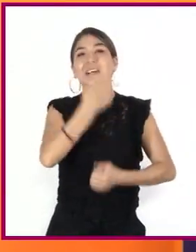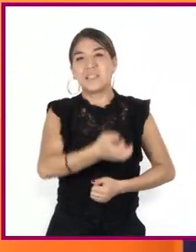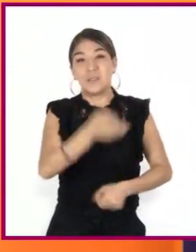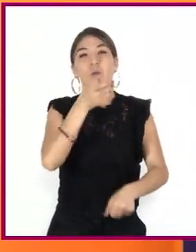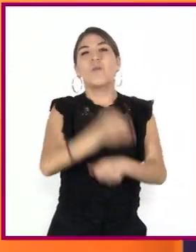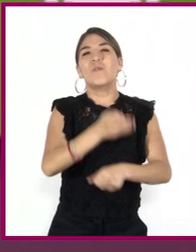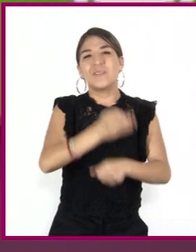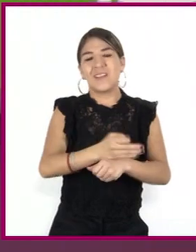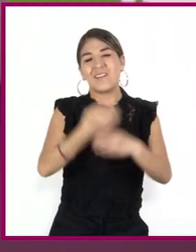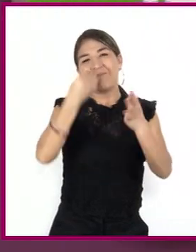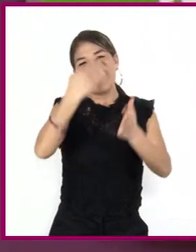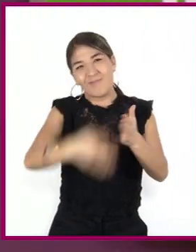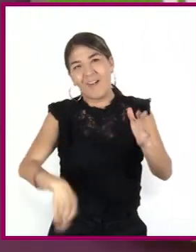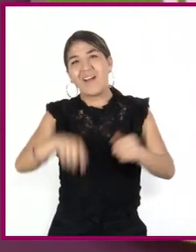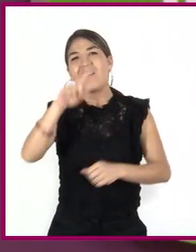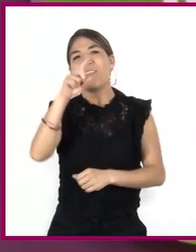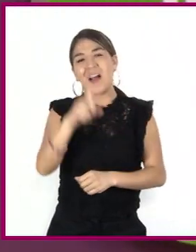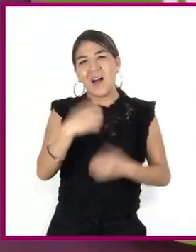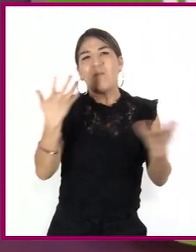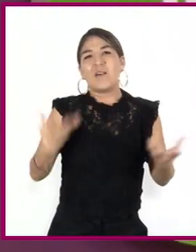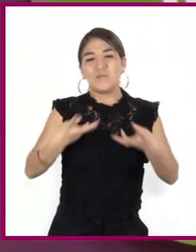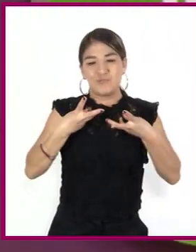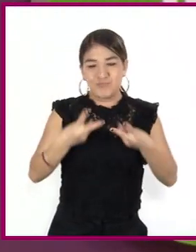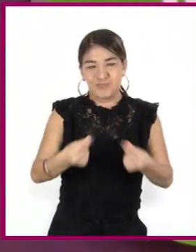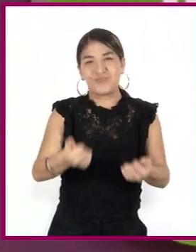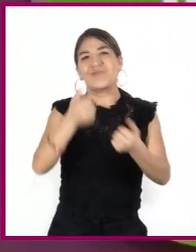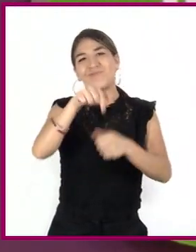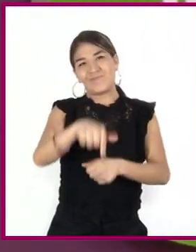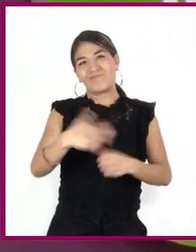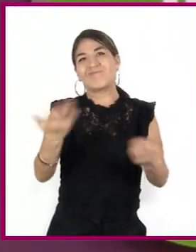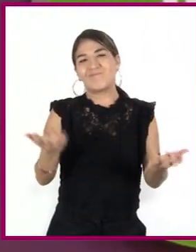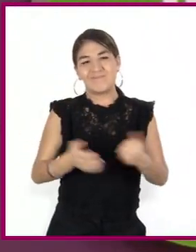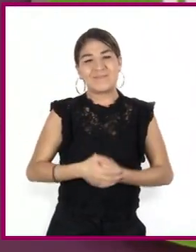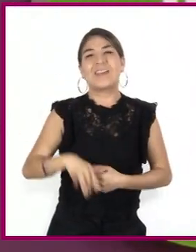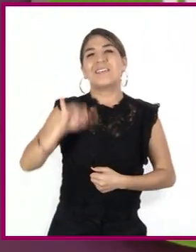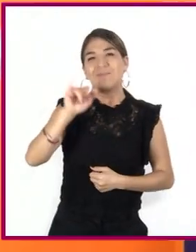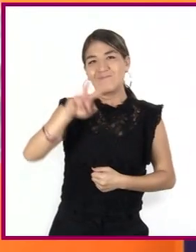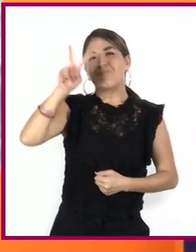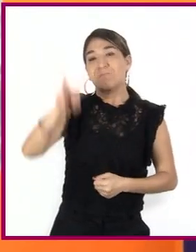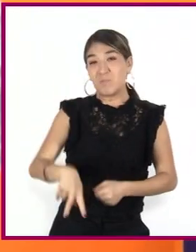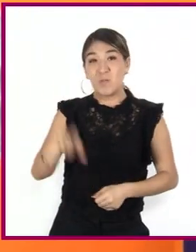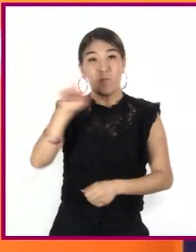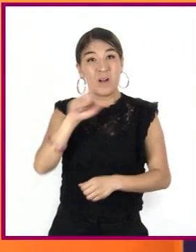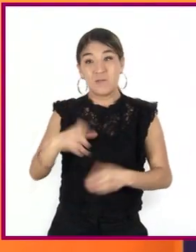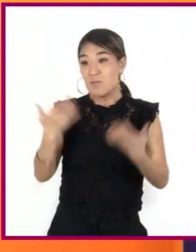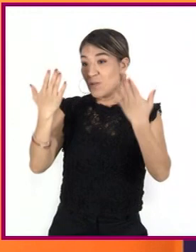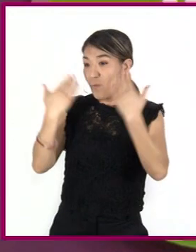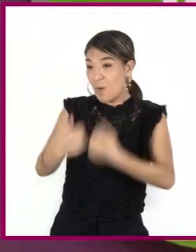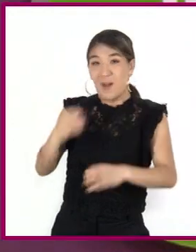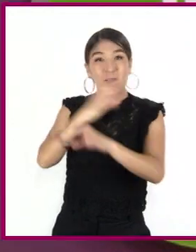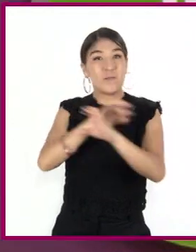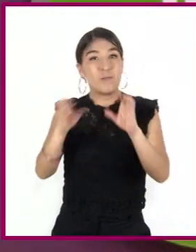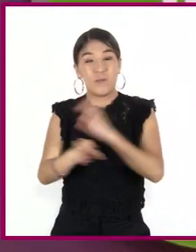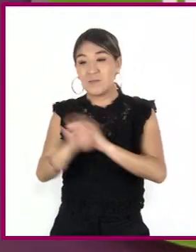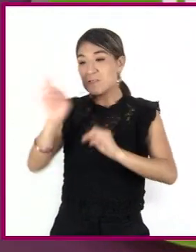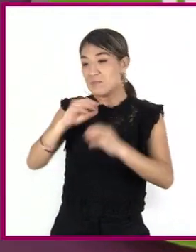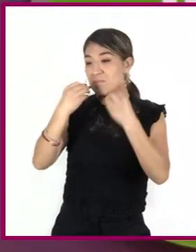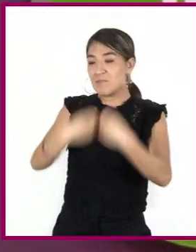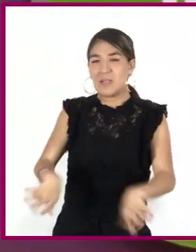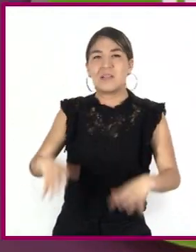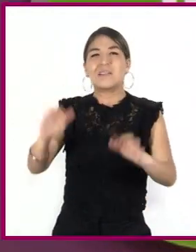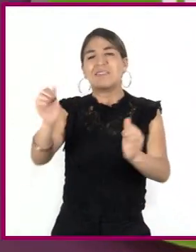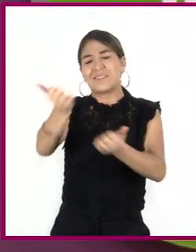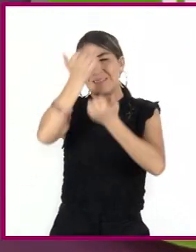agua. Muy cierto, David. Solo cuando se pierde o se sufre la carencia de algo, le damos valor a las